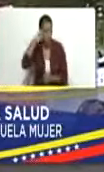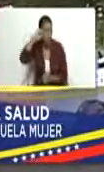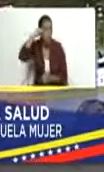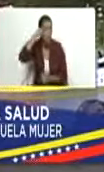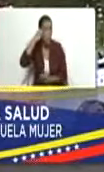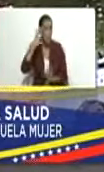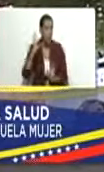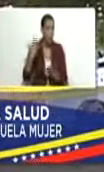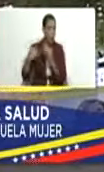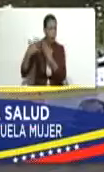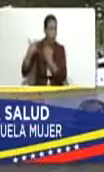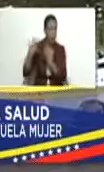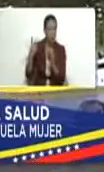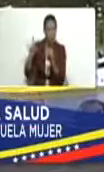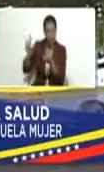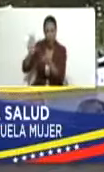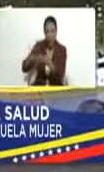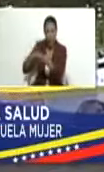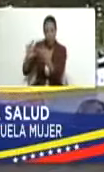acuerdo, Silita,